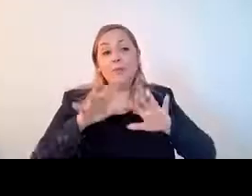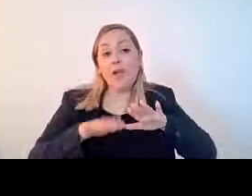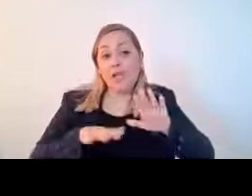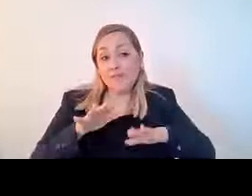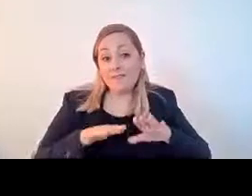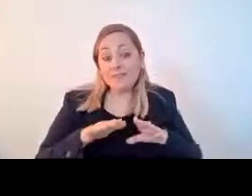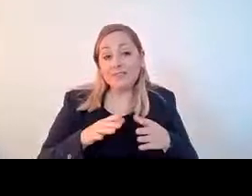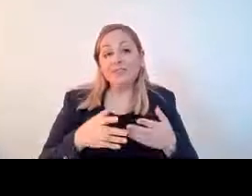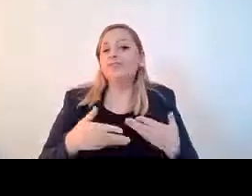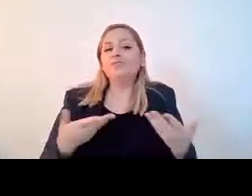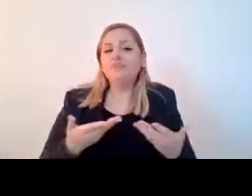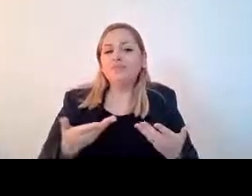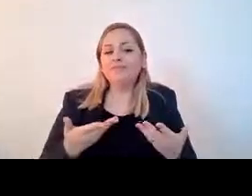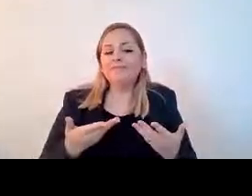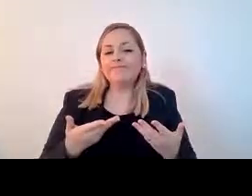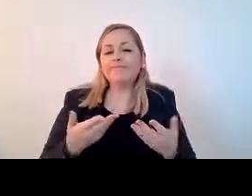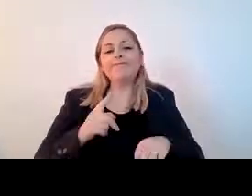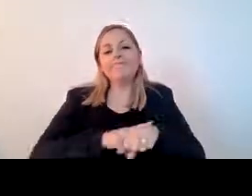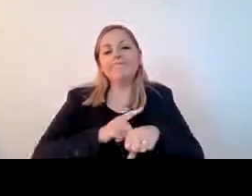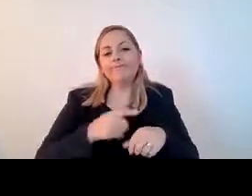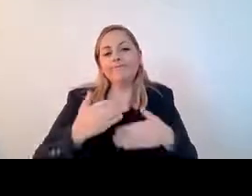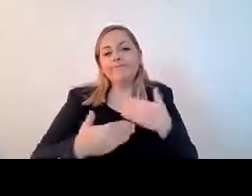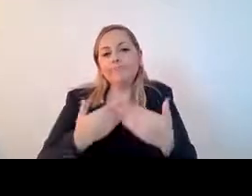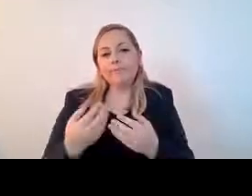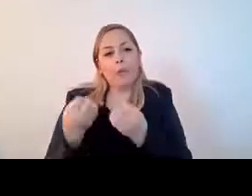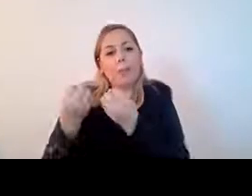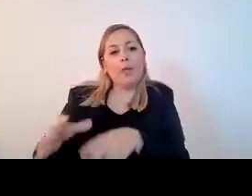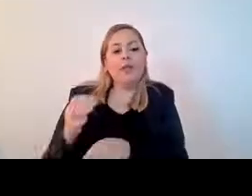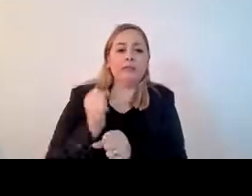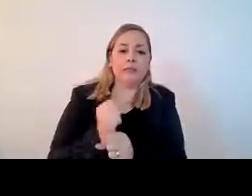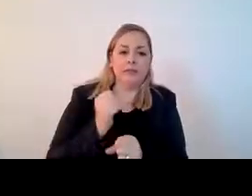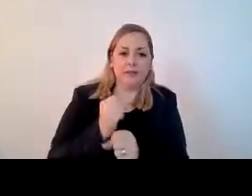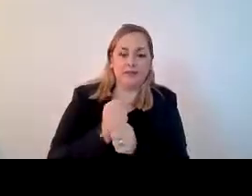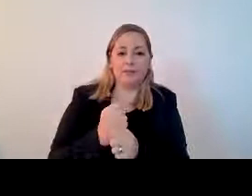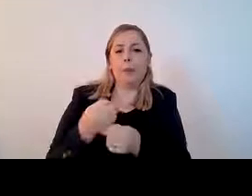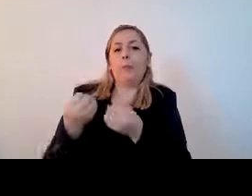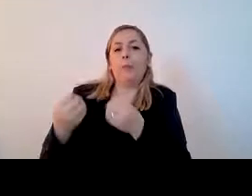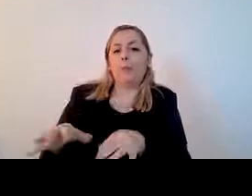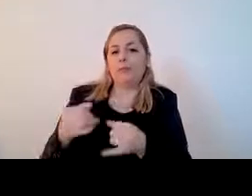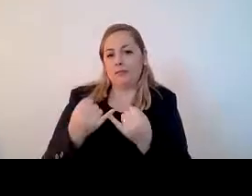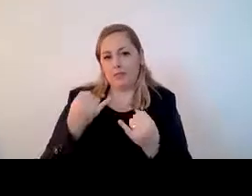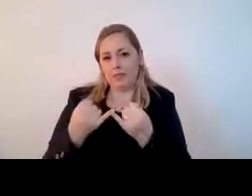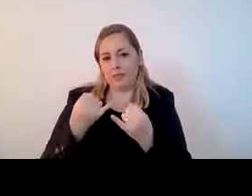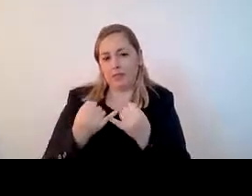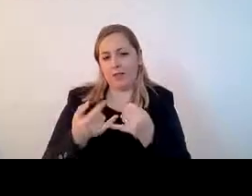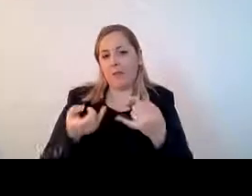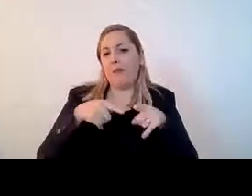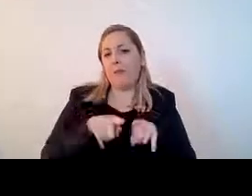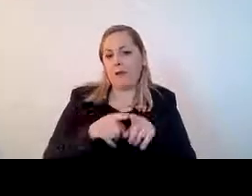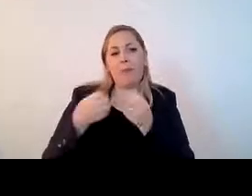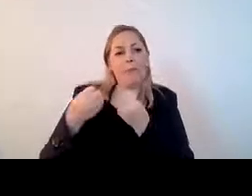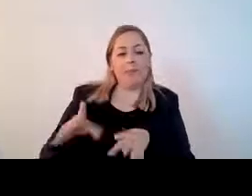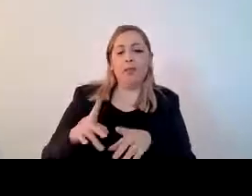a producir con el correr del tiempo pérdida de trabajo, pérdida de amistades, pérdida de parejas